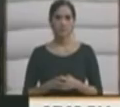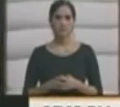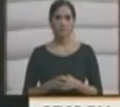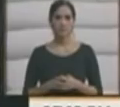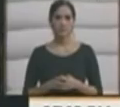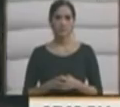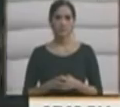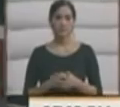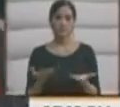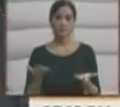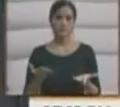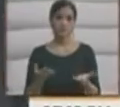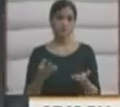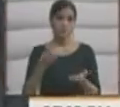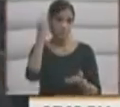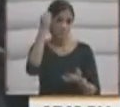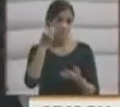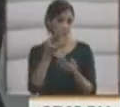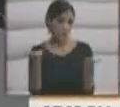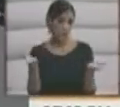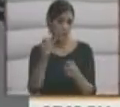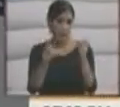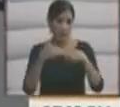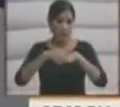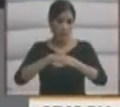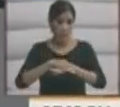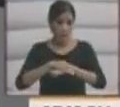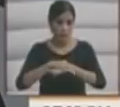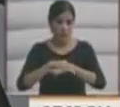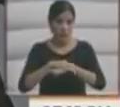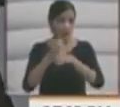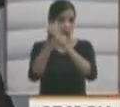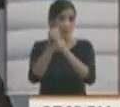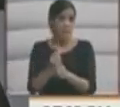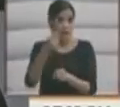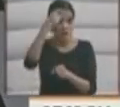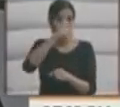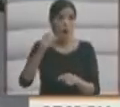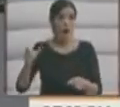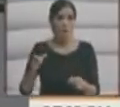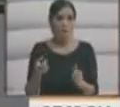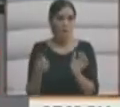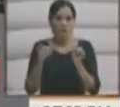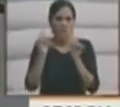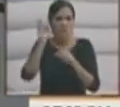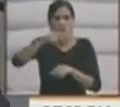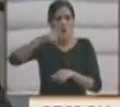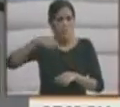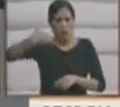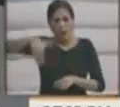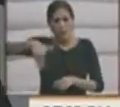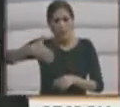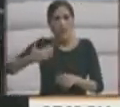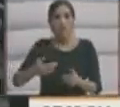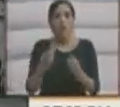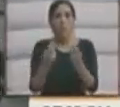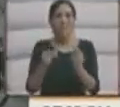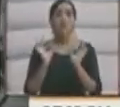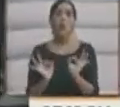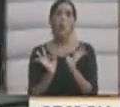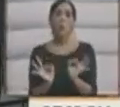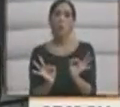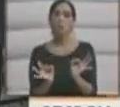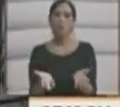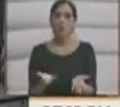¿Qué me les parece esta gente de la zapatería que estaba esperando al pueblo, que estaba simplemente exigiendo su derecho a tener precios justos con un palo